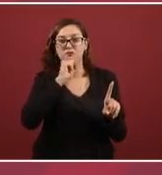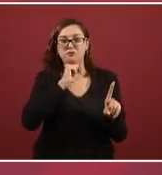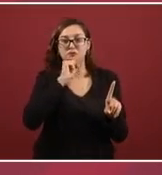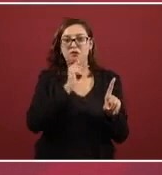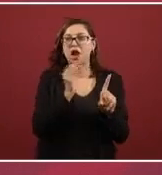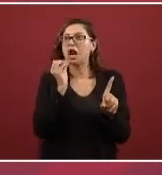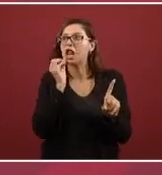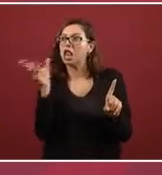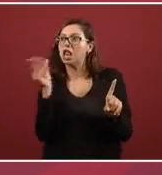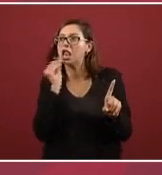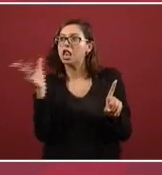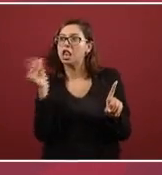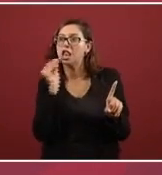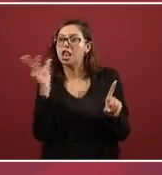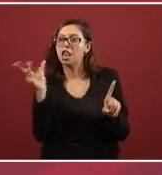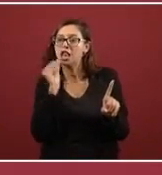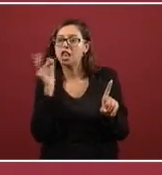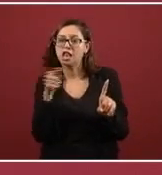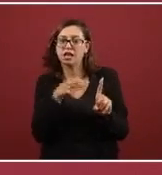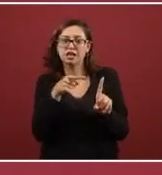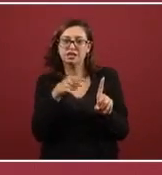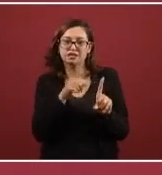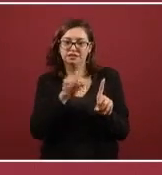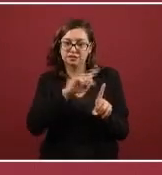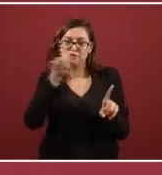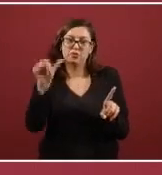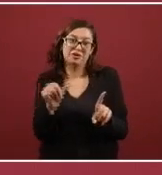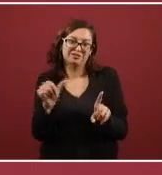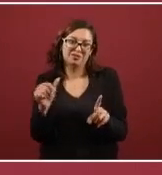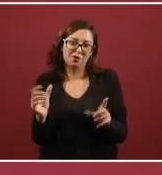Manuel González, que luego fue su compadre,